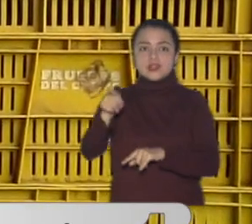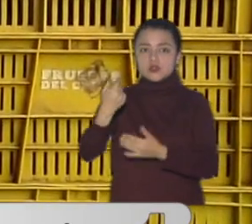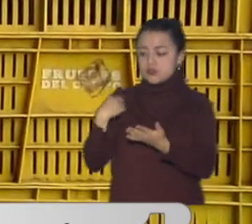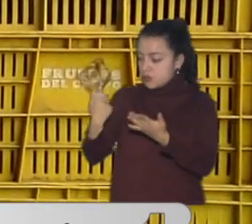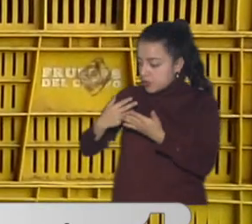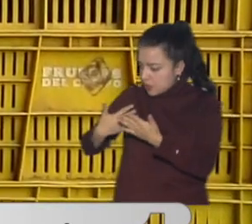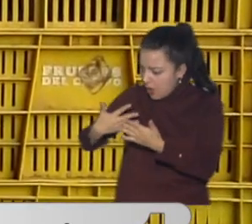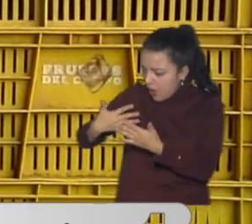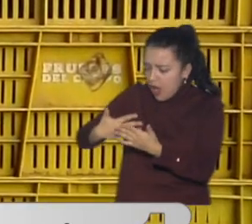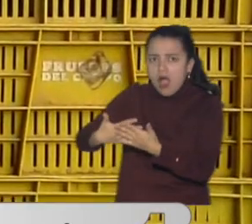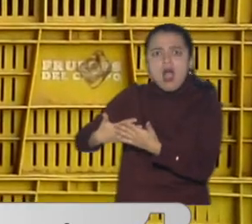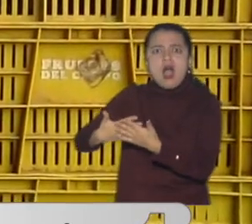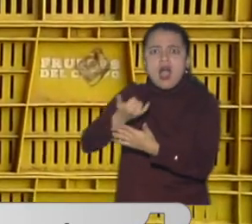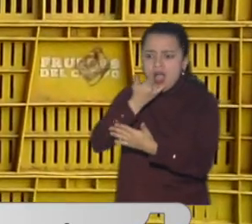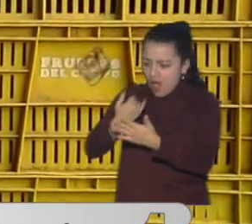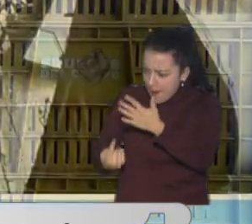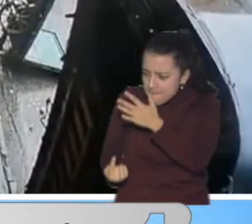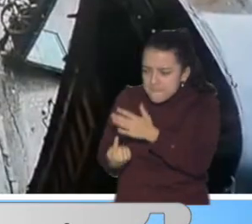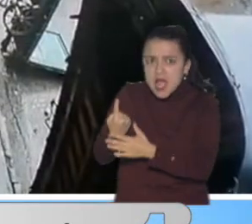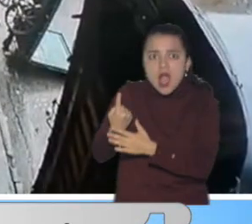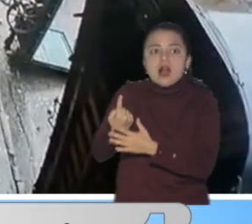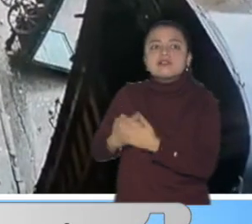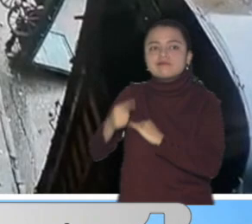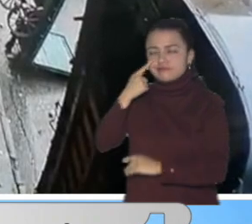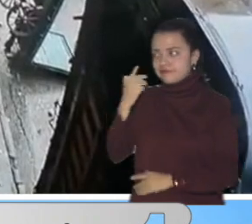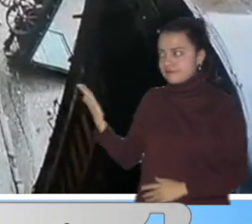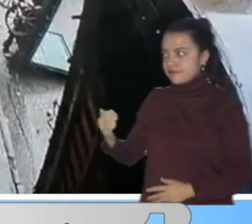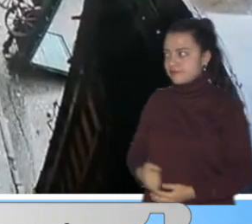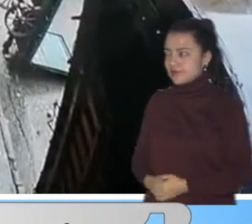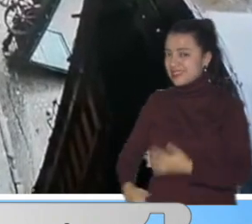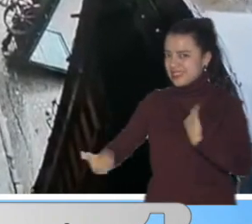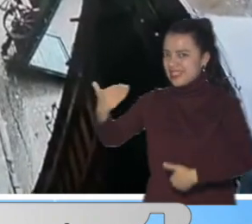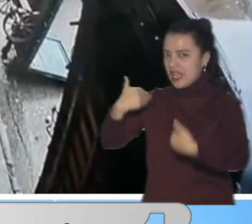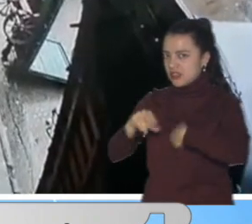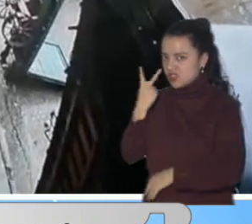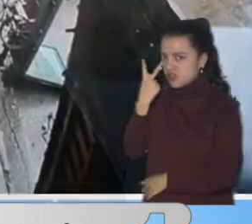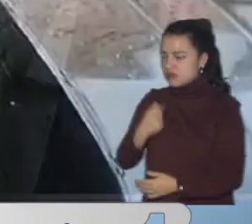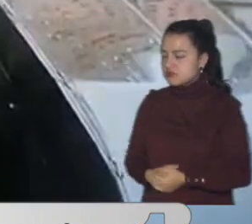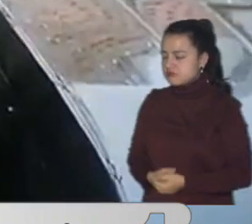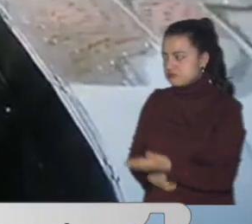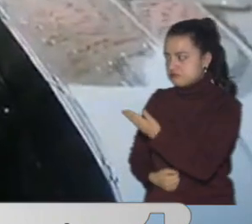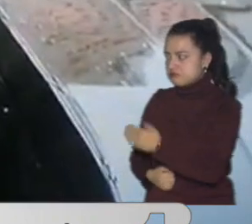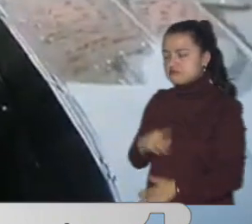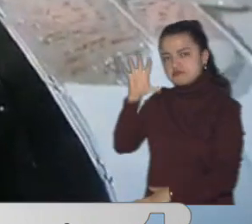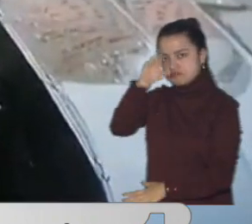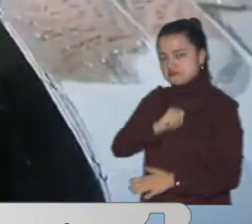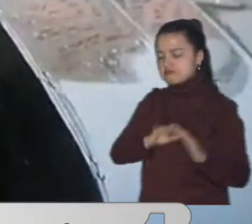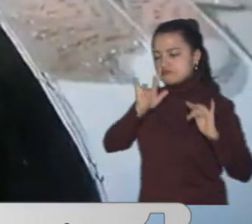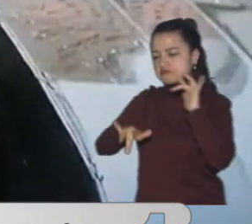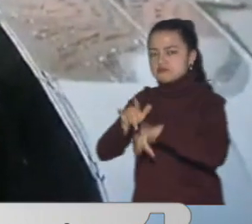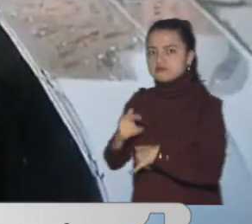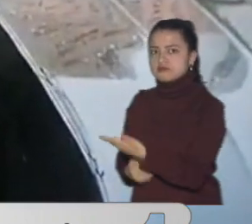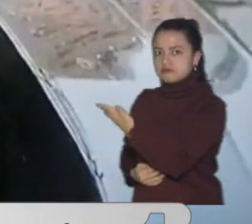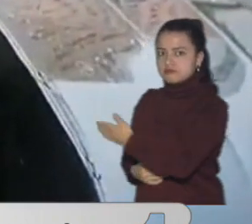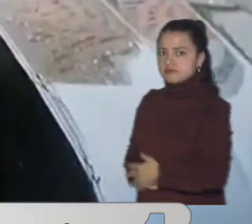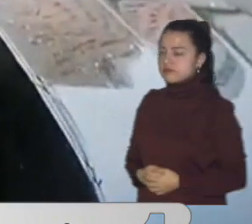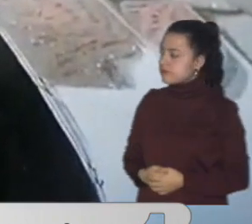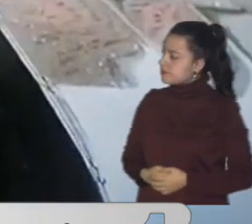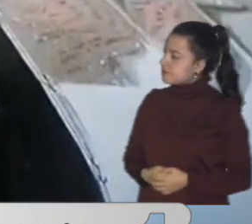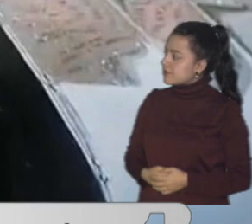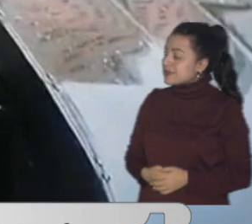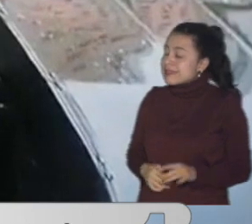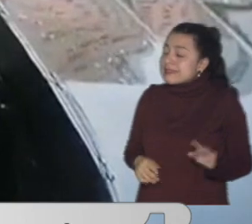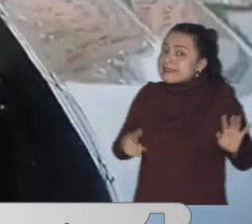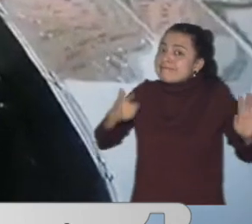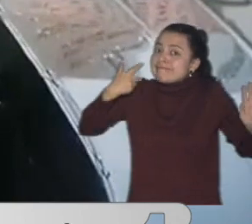presentó un trágico hecho de intolerancia. Se trata de dos clientes externos que habían venido a hacer sus compras y al parecer en medio